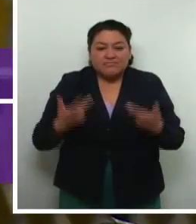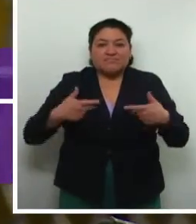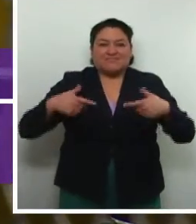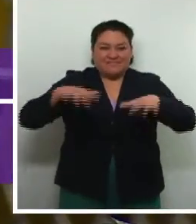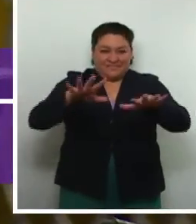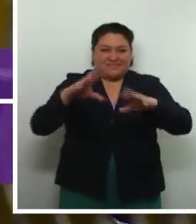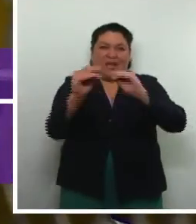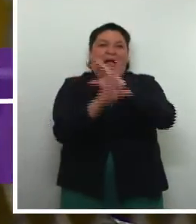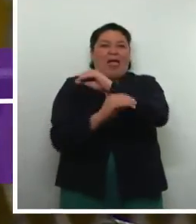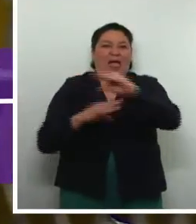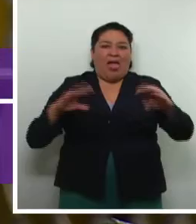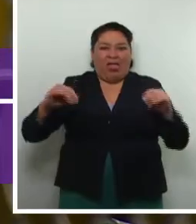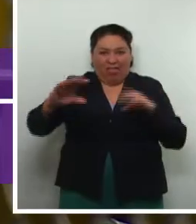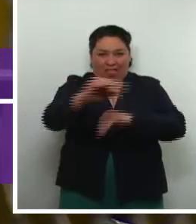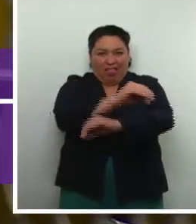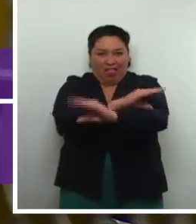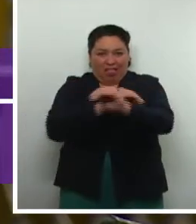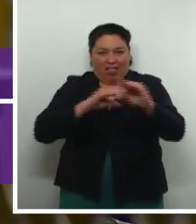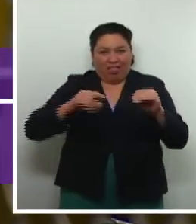A ver.